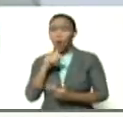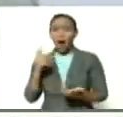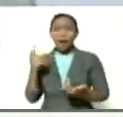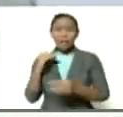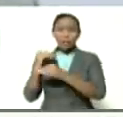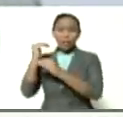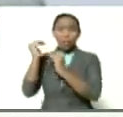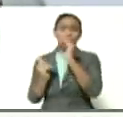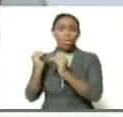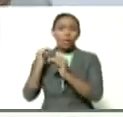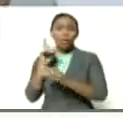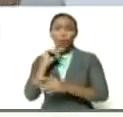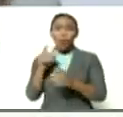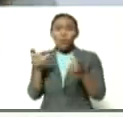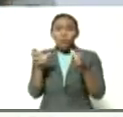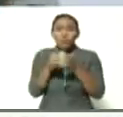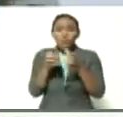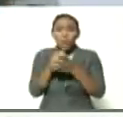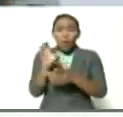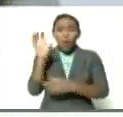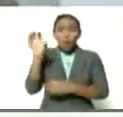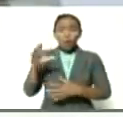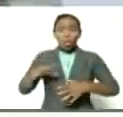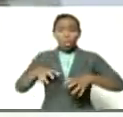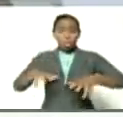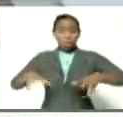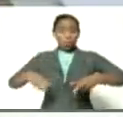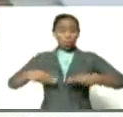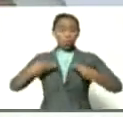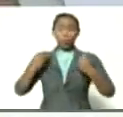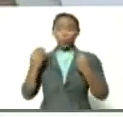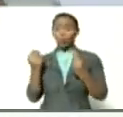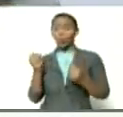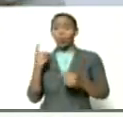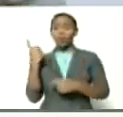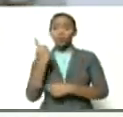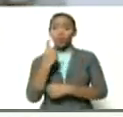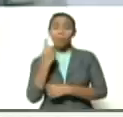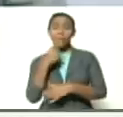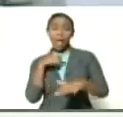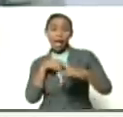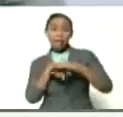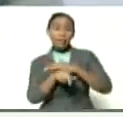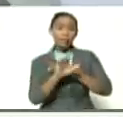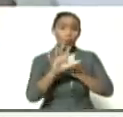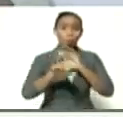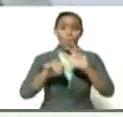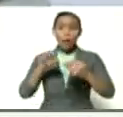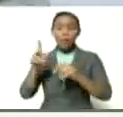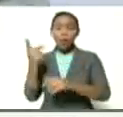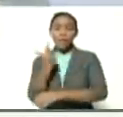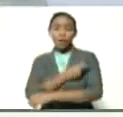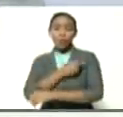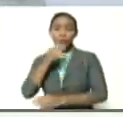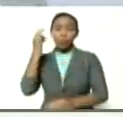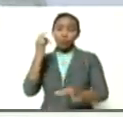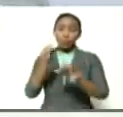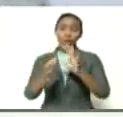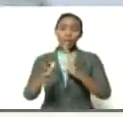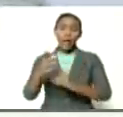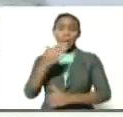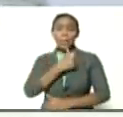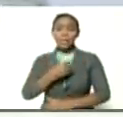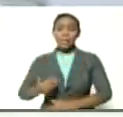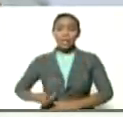cuando un pequeño grupo de países ricos son los que tienen acceso a las vacunas. Afortunadamente, el presidente lo